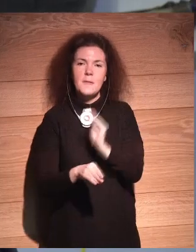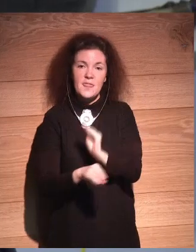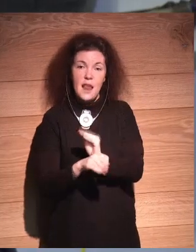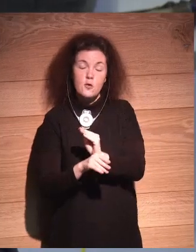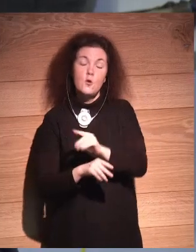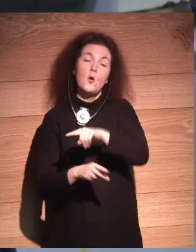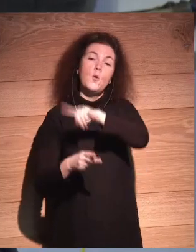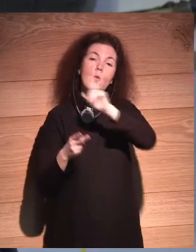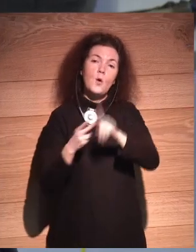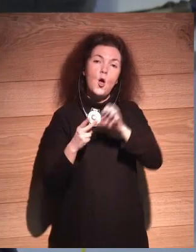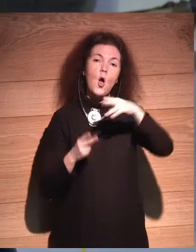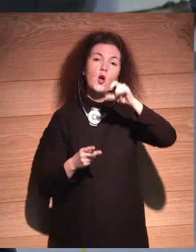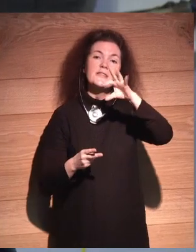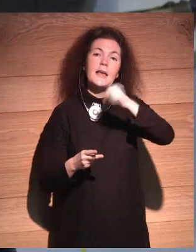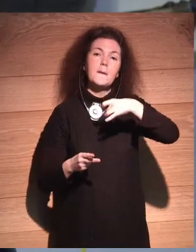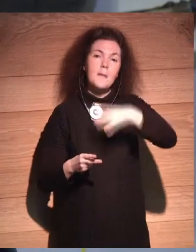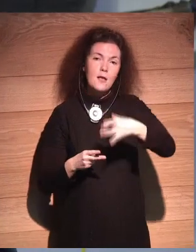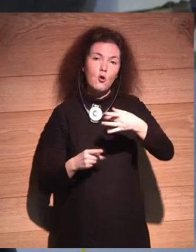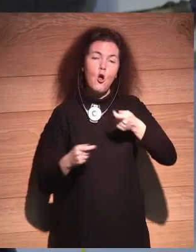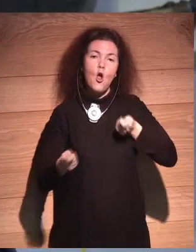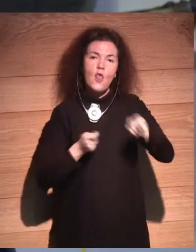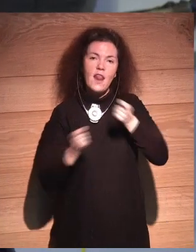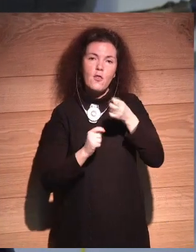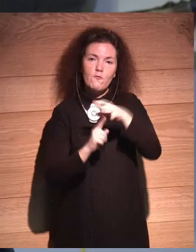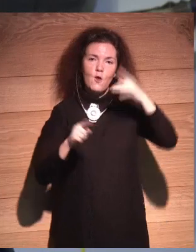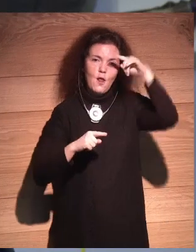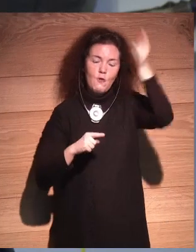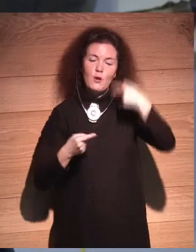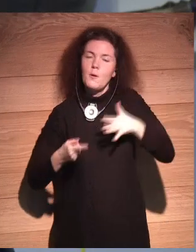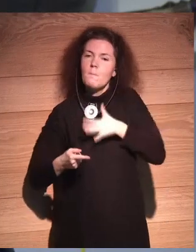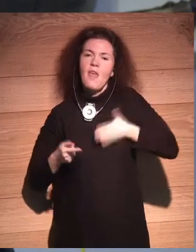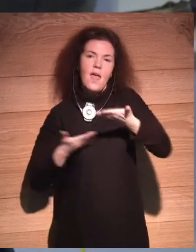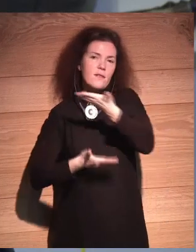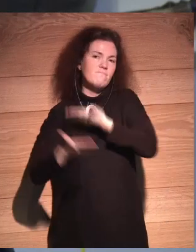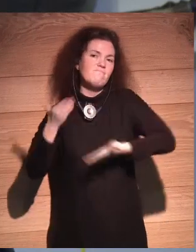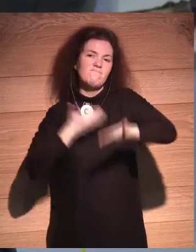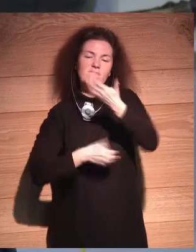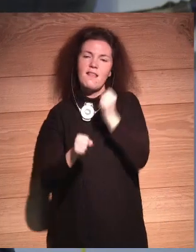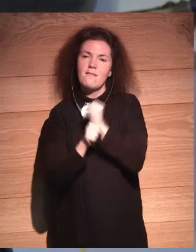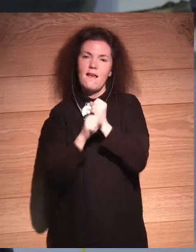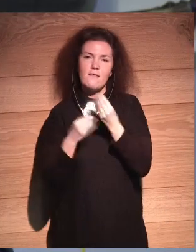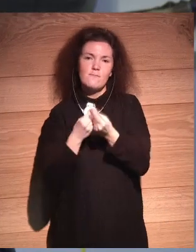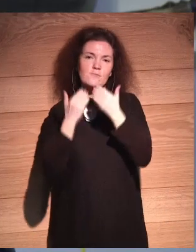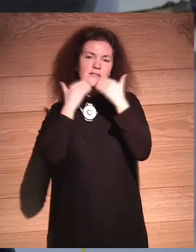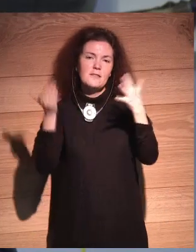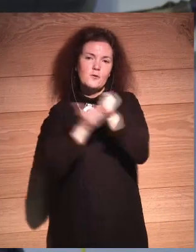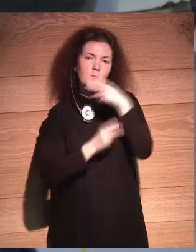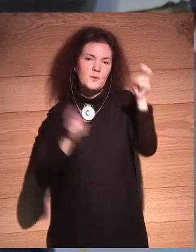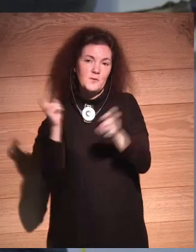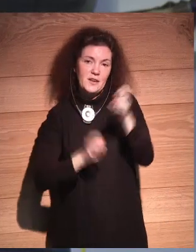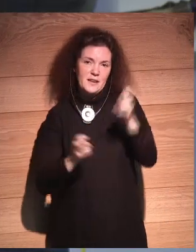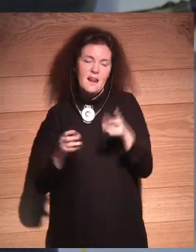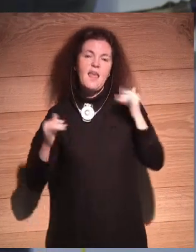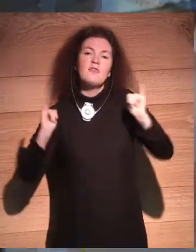continuación subirá Óscar Blanco, coordinador del Foro de la Cultura, con el que ha sido un placer fantástico trabajar. Muchas gracias a todos por venir